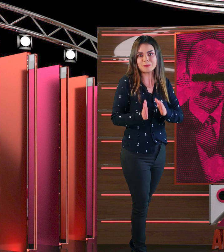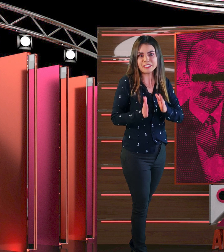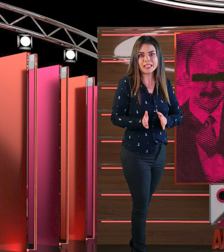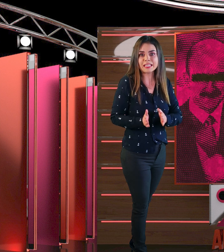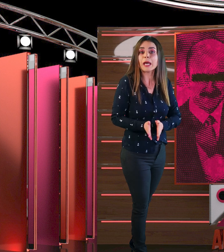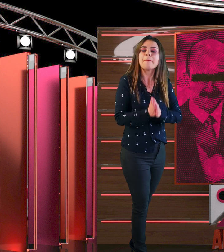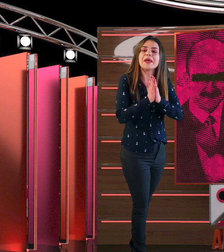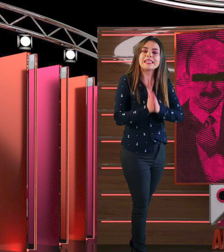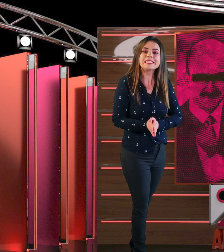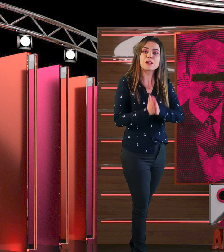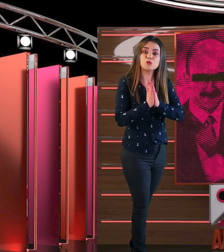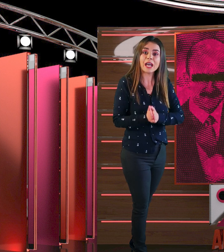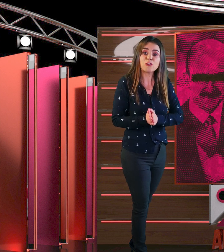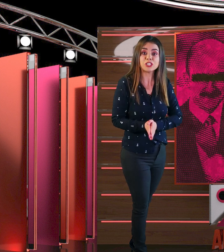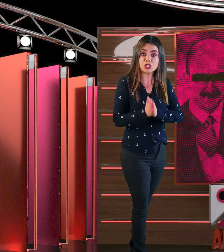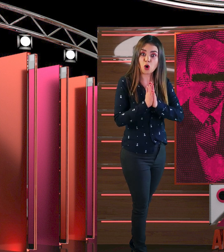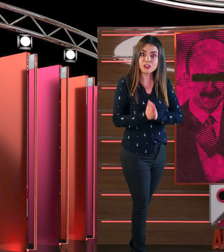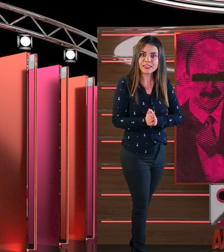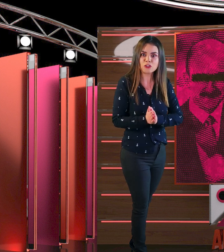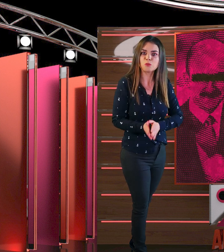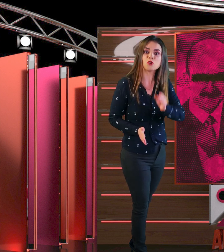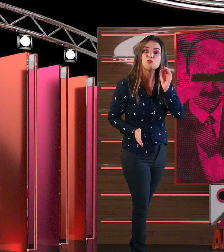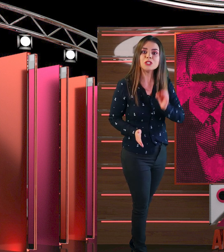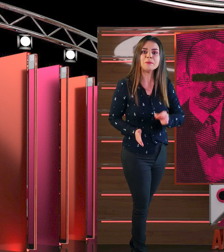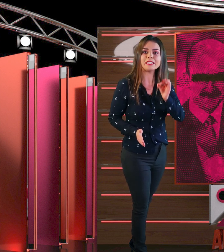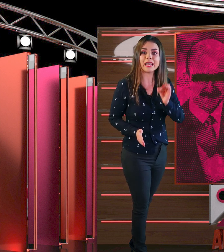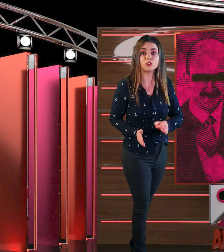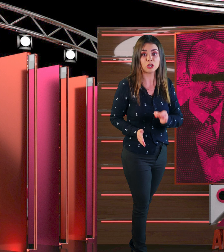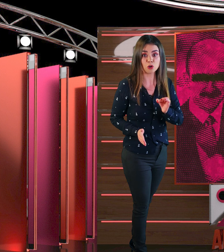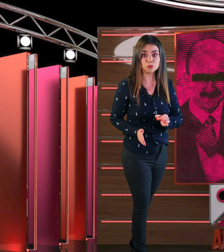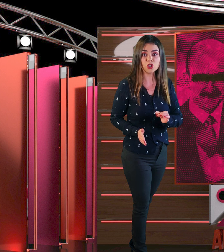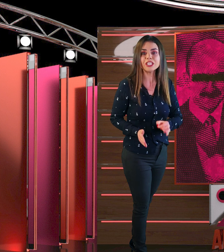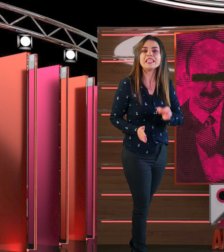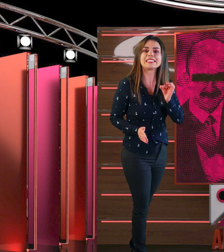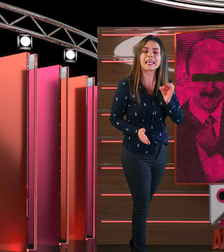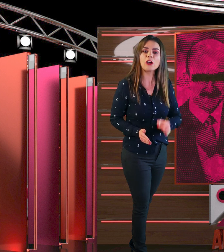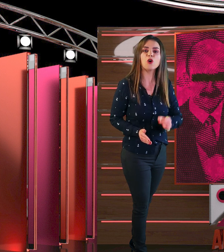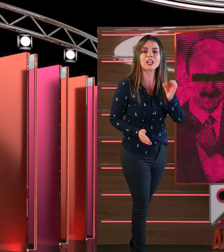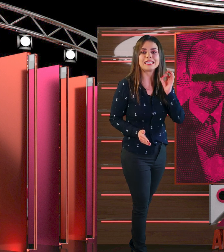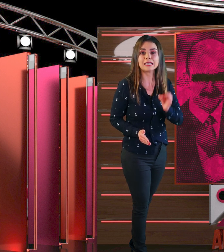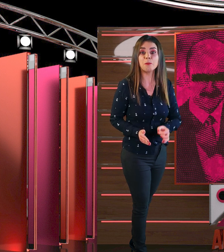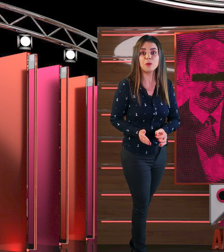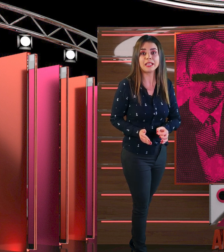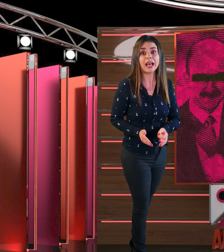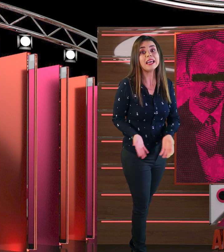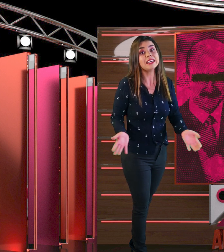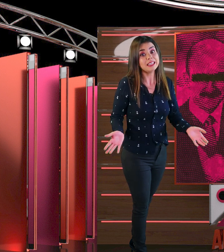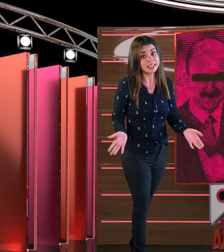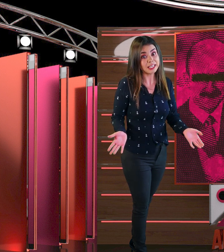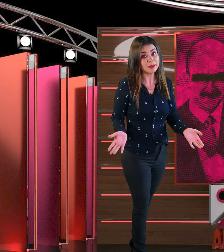5 expresidentes merecen ser juzgados y condenados por los múltiples actos de corrupción y de saqueo contra la hacienda